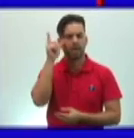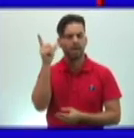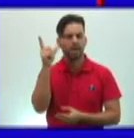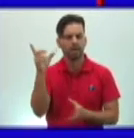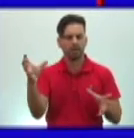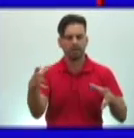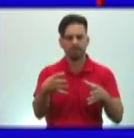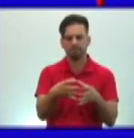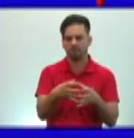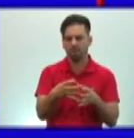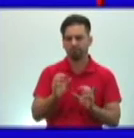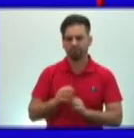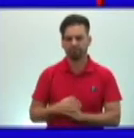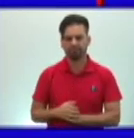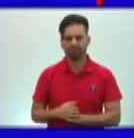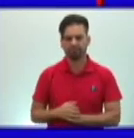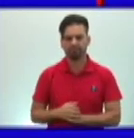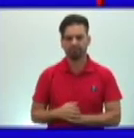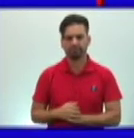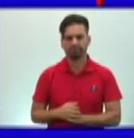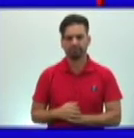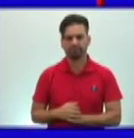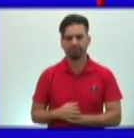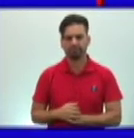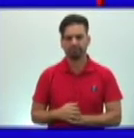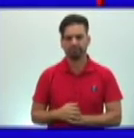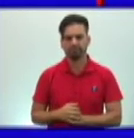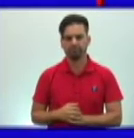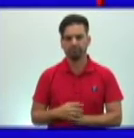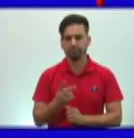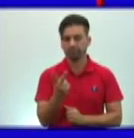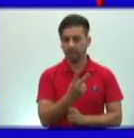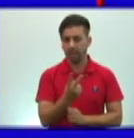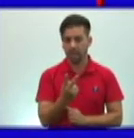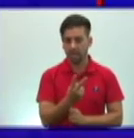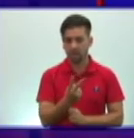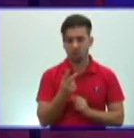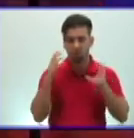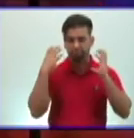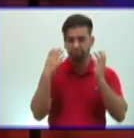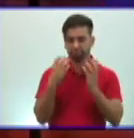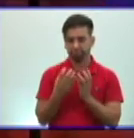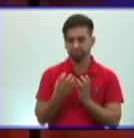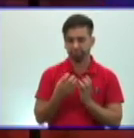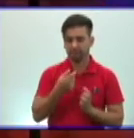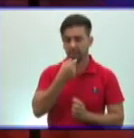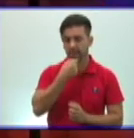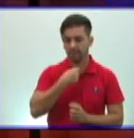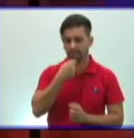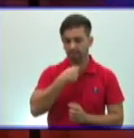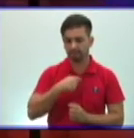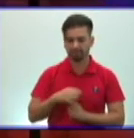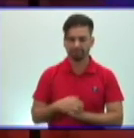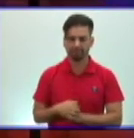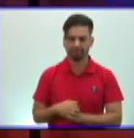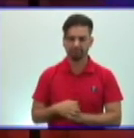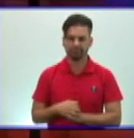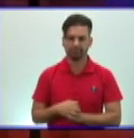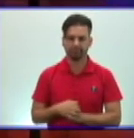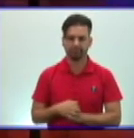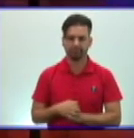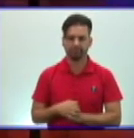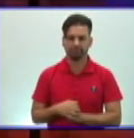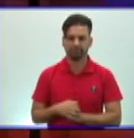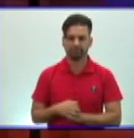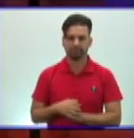dos concepciones que en términos de cita expresadas por Engels, por Lenin y por Marx, expresan en sentido